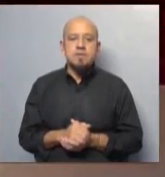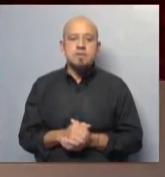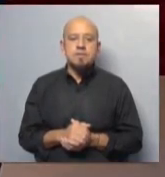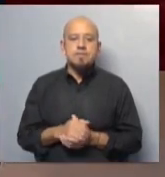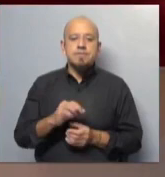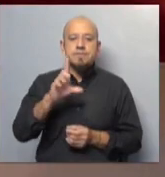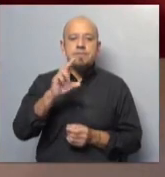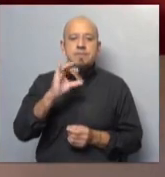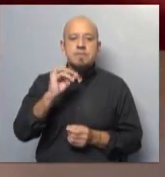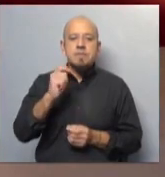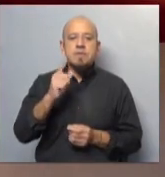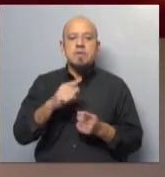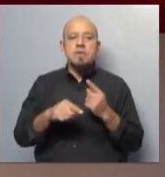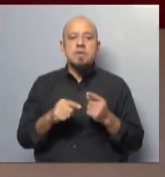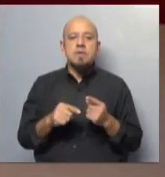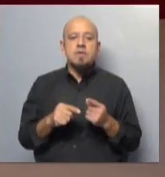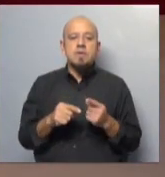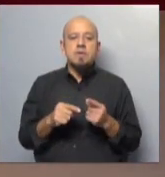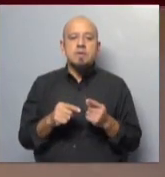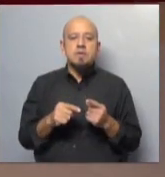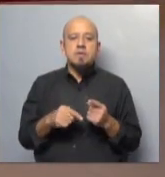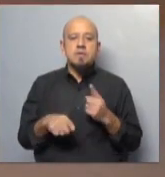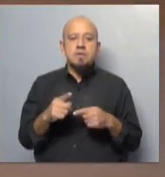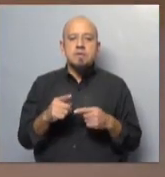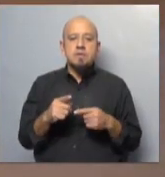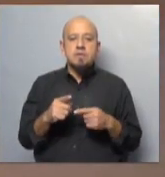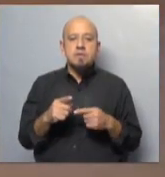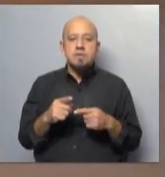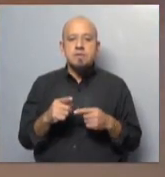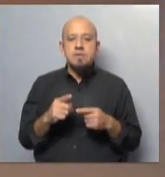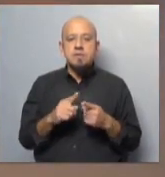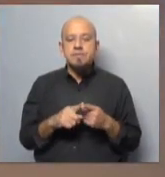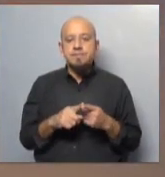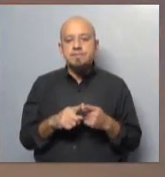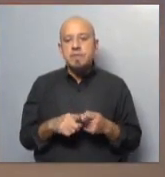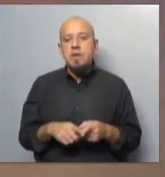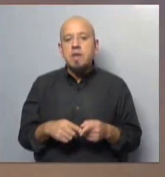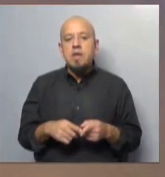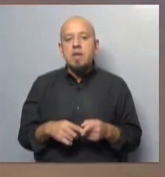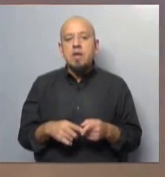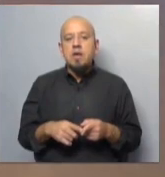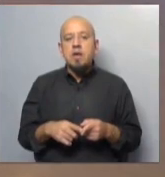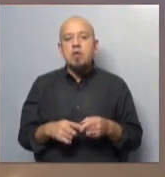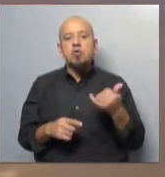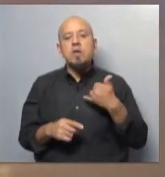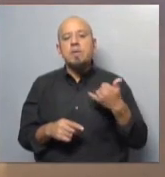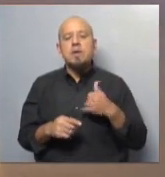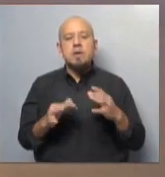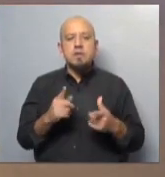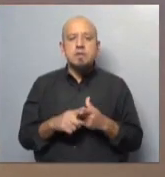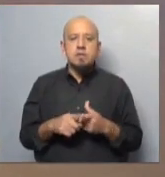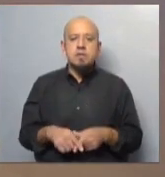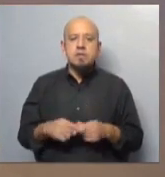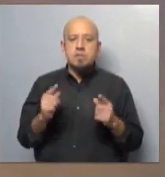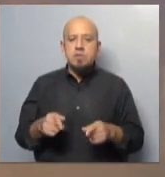Lucila Rada está por ahí. Así que, bueno, te mandan un beso también. Contame de qué se trata esta obra. Bueno, Cuando